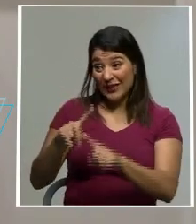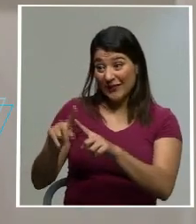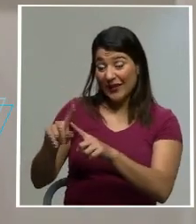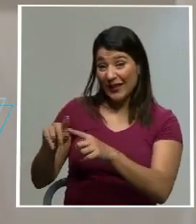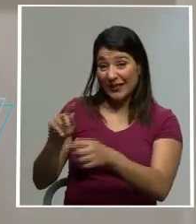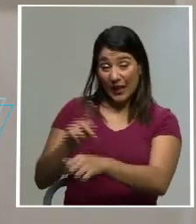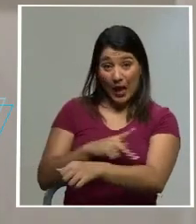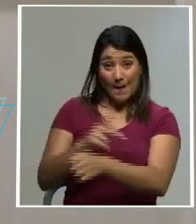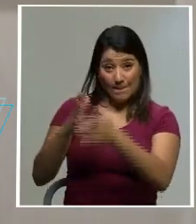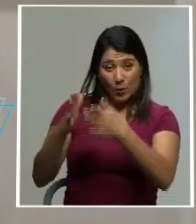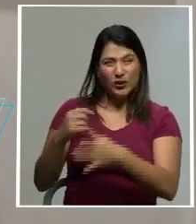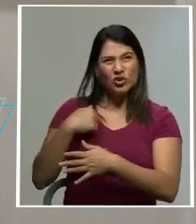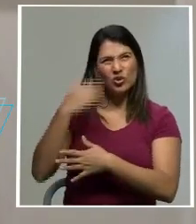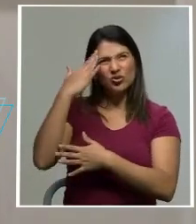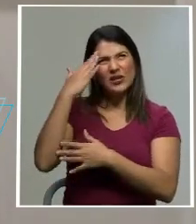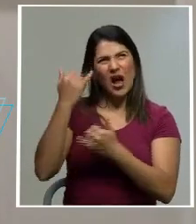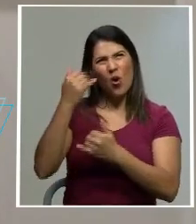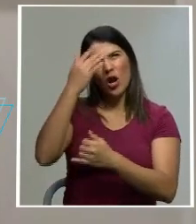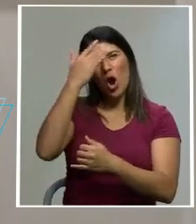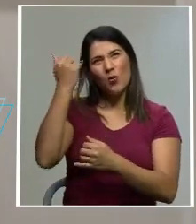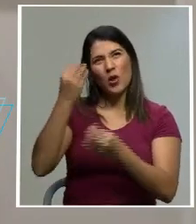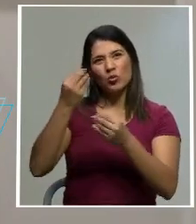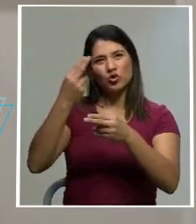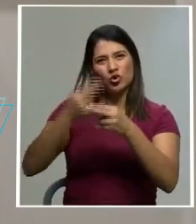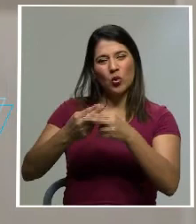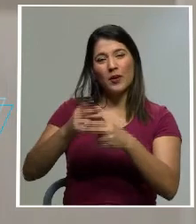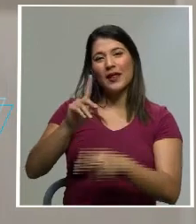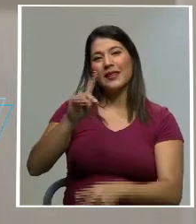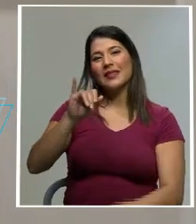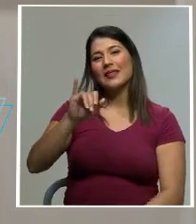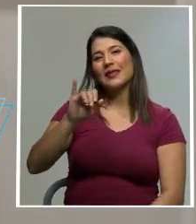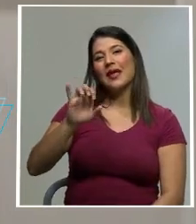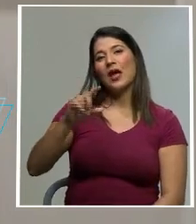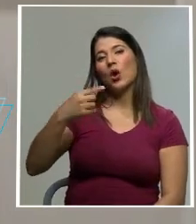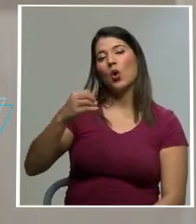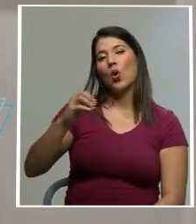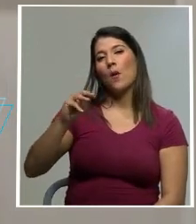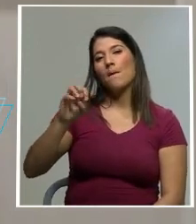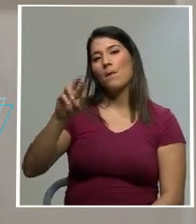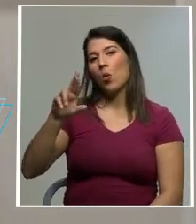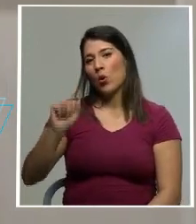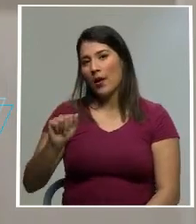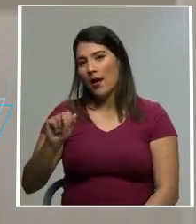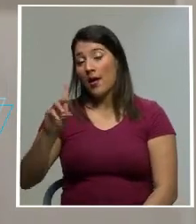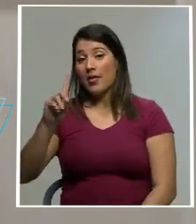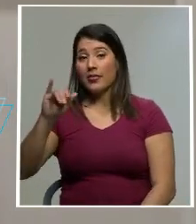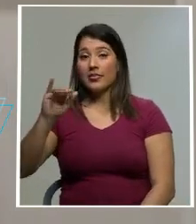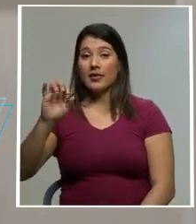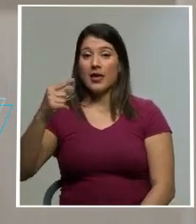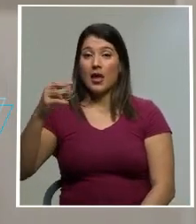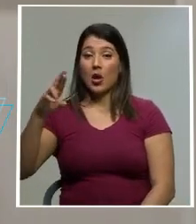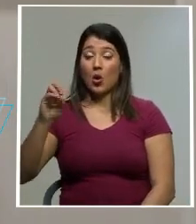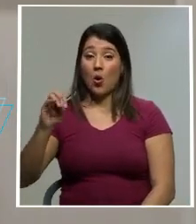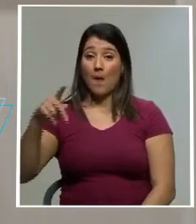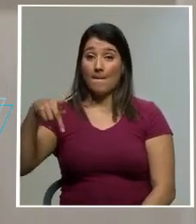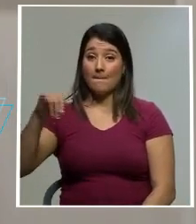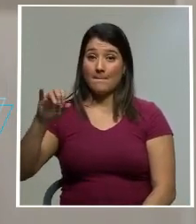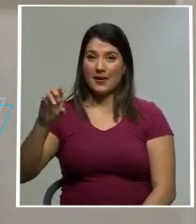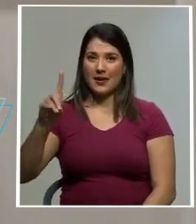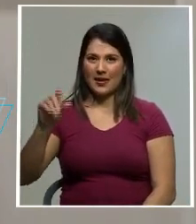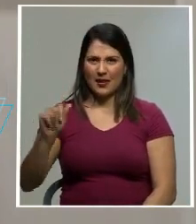dejando por fuera muchos, Diego Mora, Diego Piedra. O sea, habíamos muchas personas que la pasamos muy